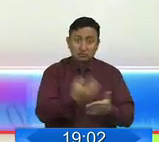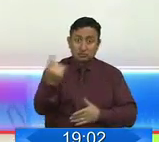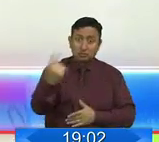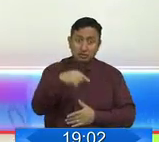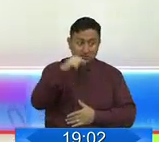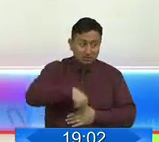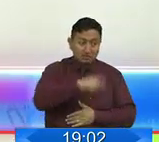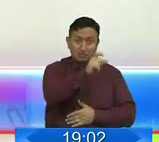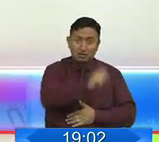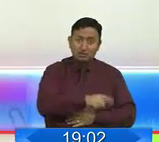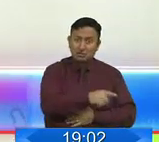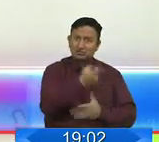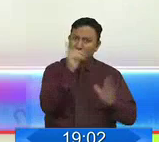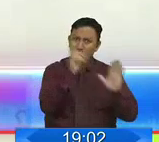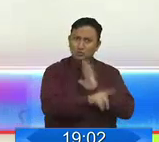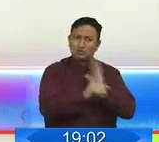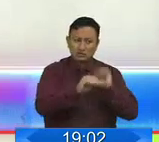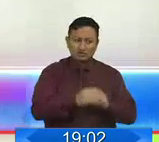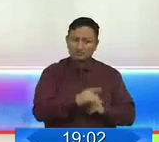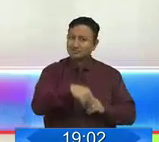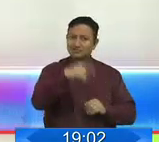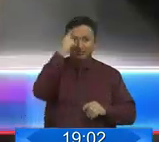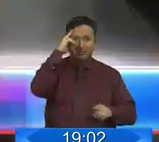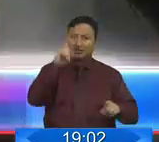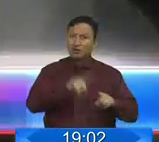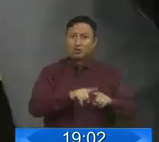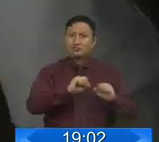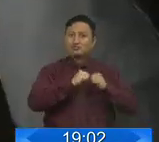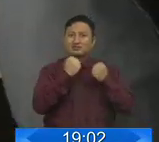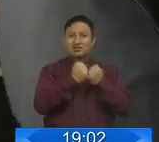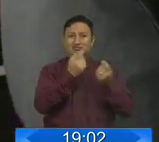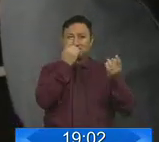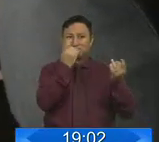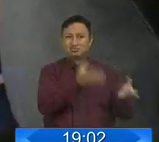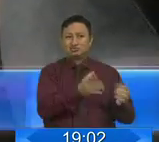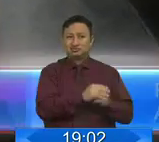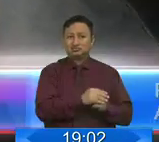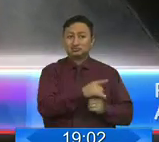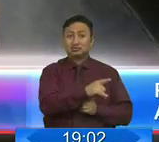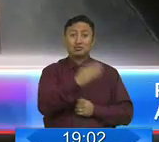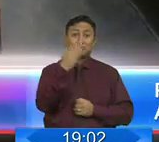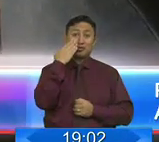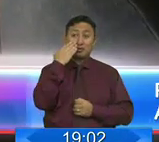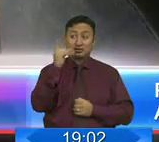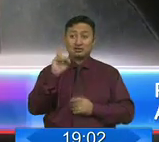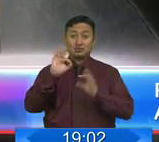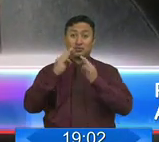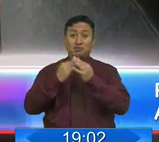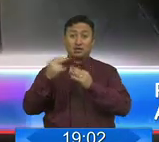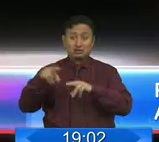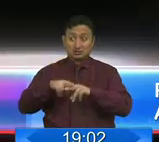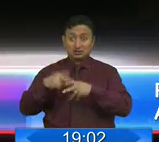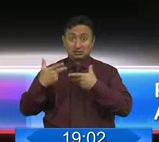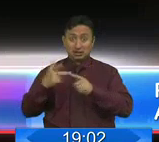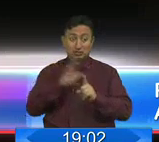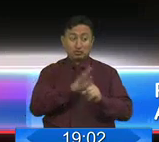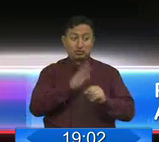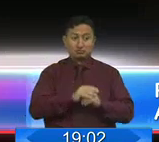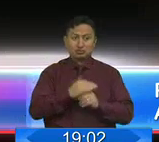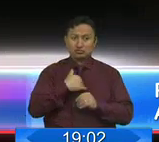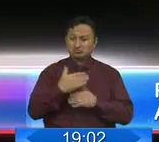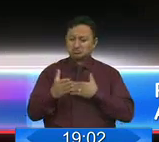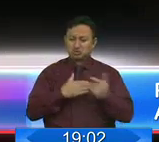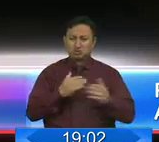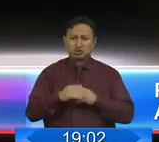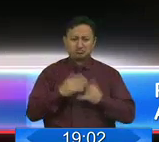este tipo de delitos que son repudiables para la sociedad. La madre dice que ha recibido amenazas de familiares del involucrado, pero está decidida a llevar